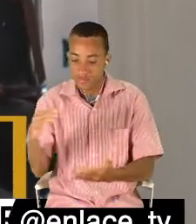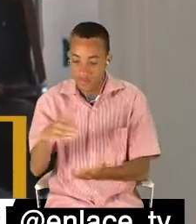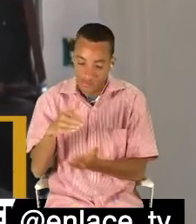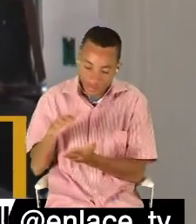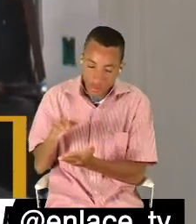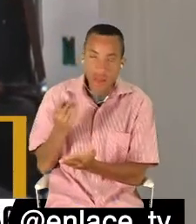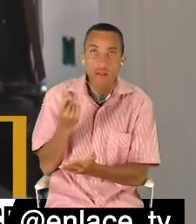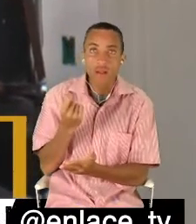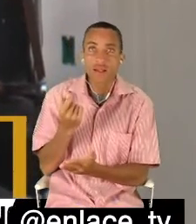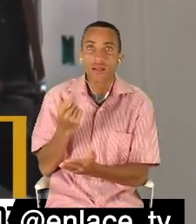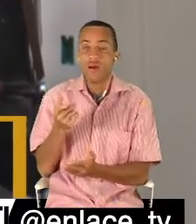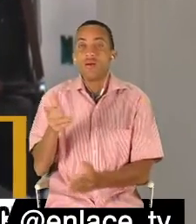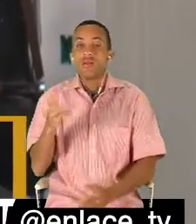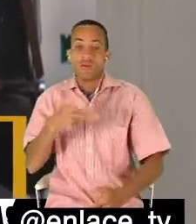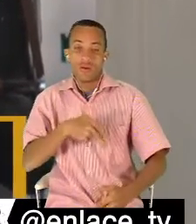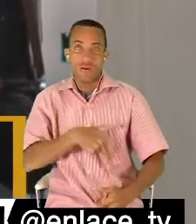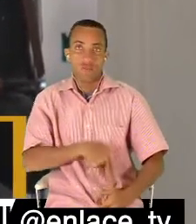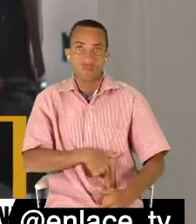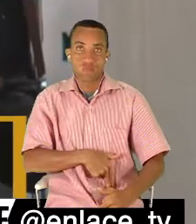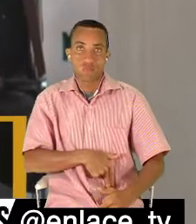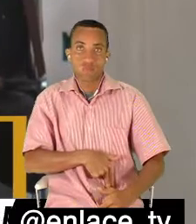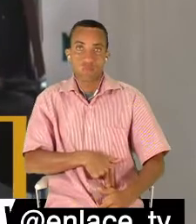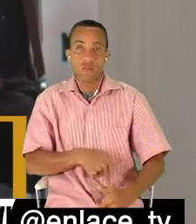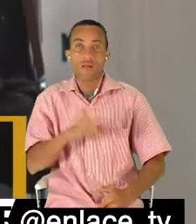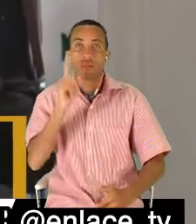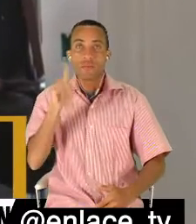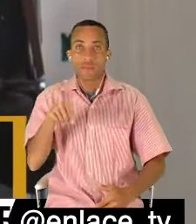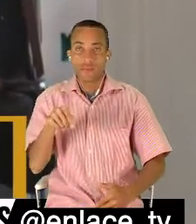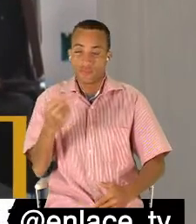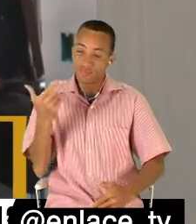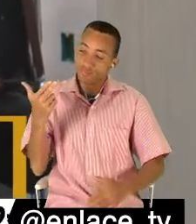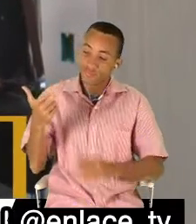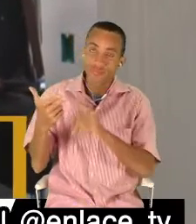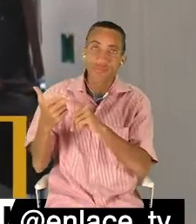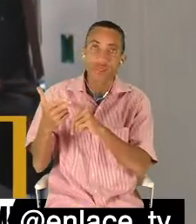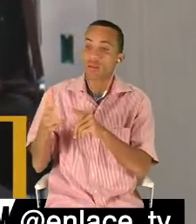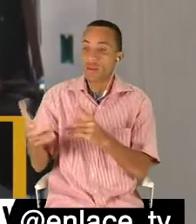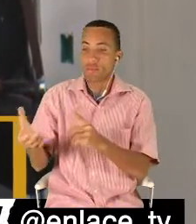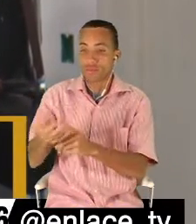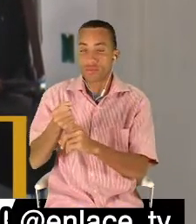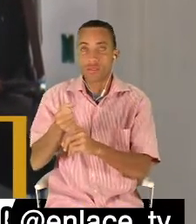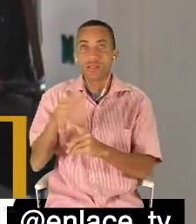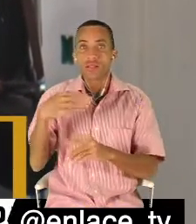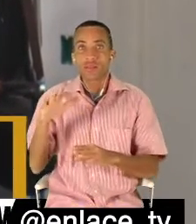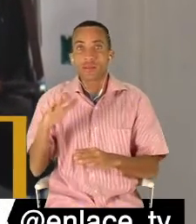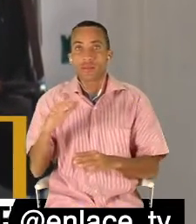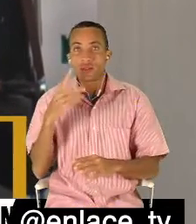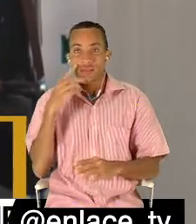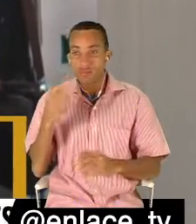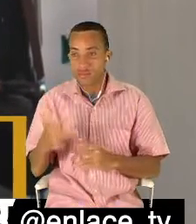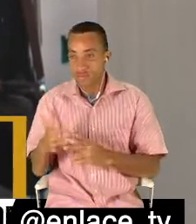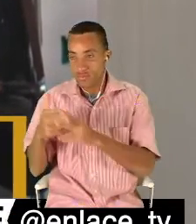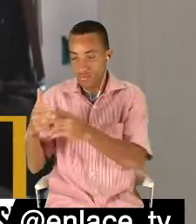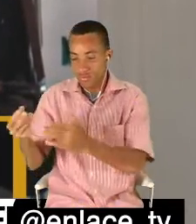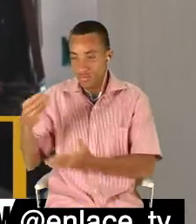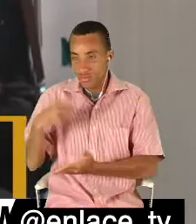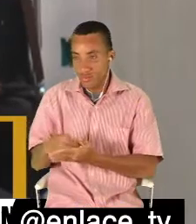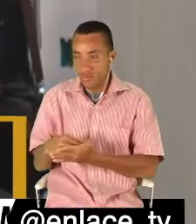un arma de fuego tipo pistola que al parecer también venía siendo alquilada por estos